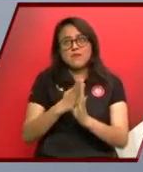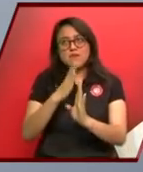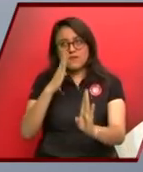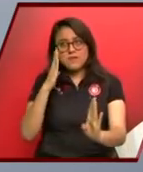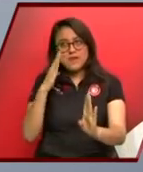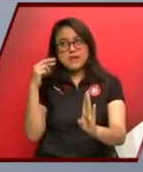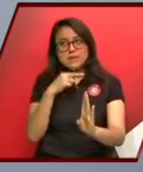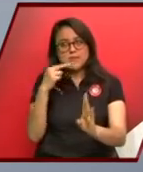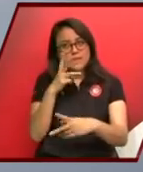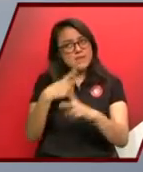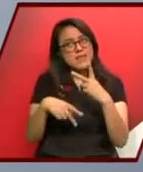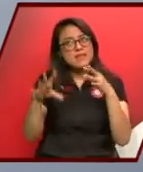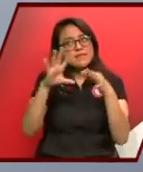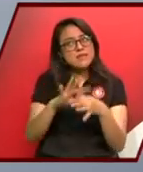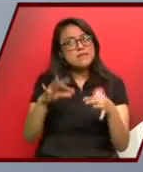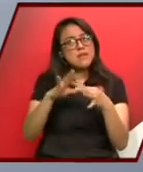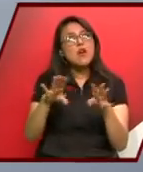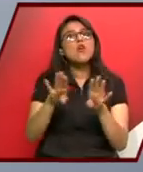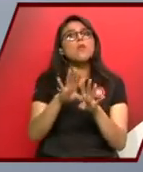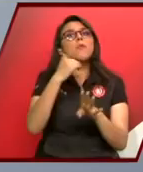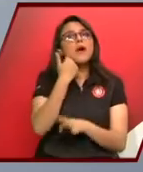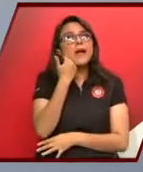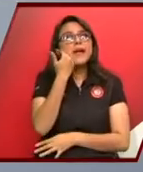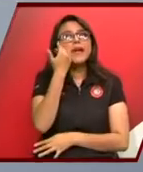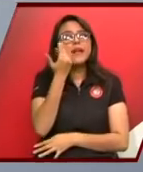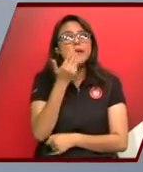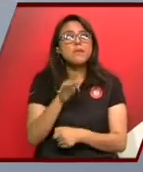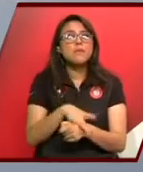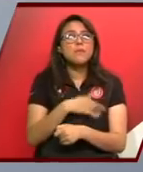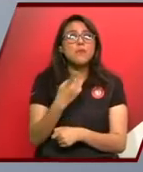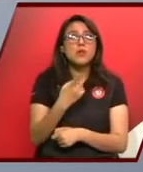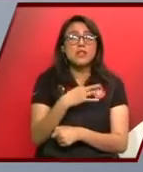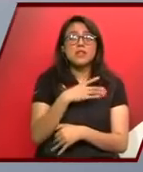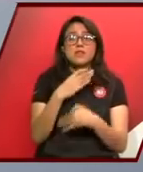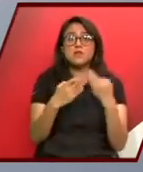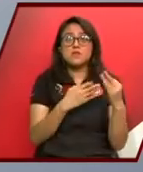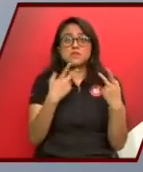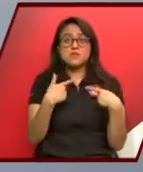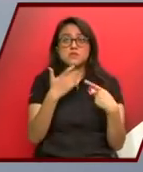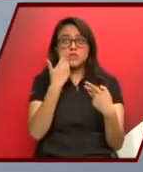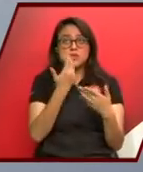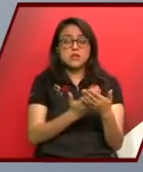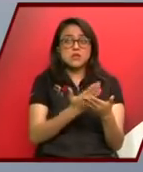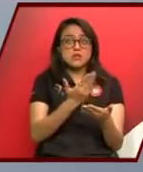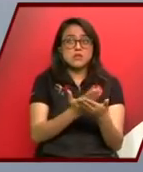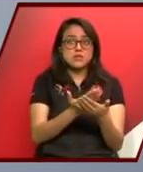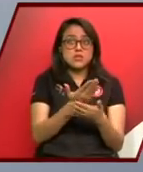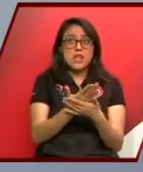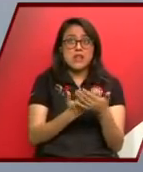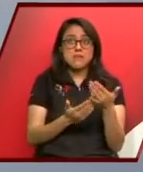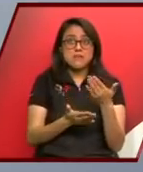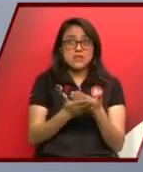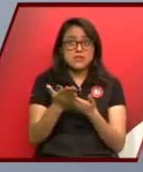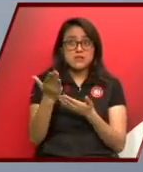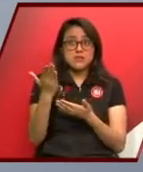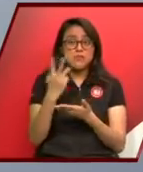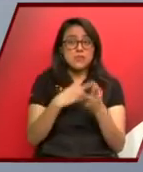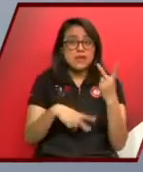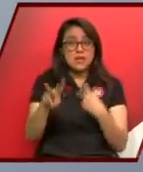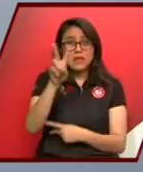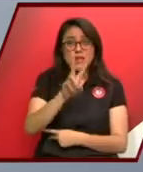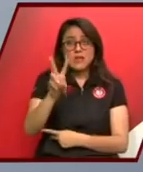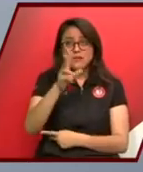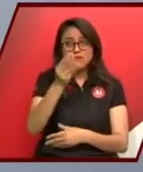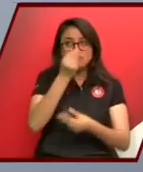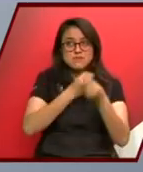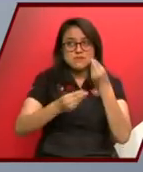el trompo y explicar cómo lo quiero. Porque lo que es, todos los que han ofrecido el servicio Viernes de